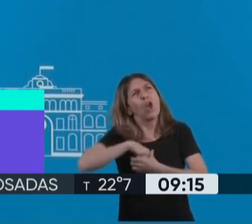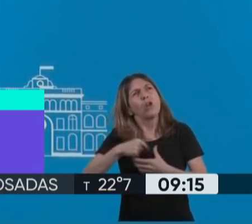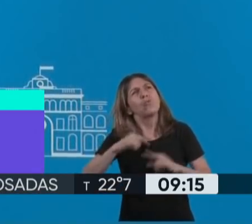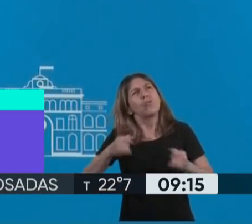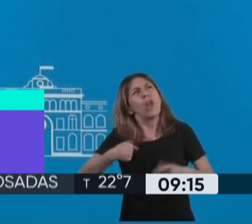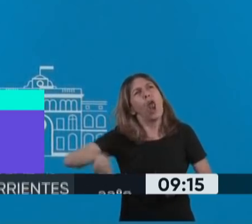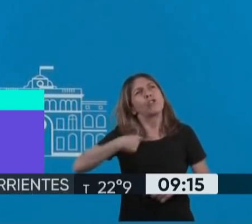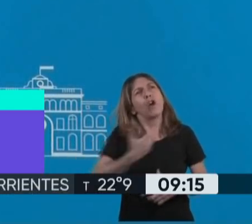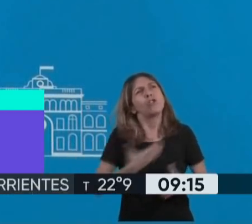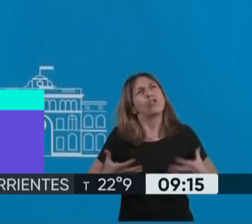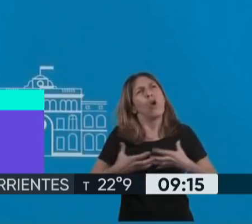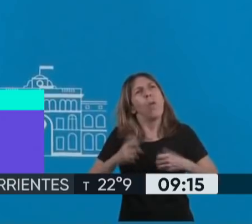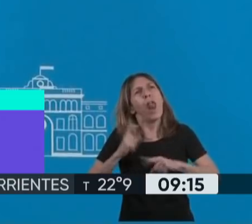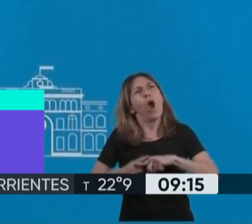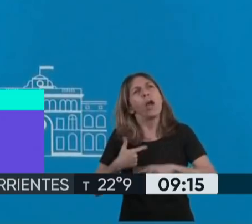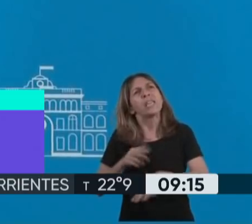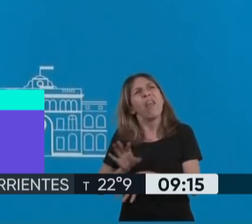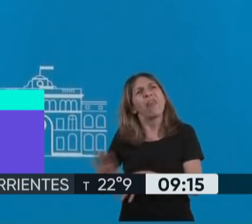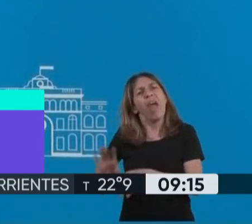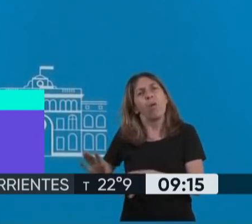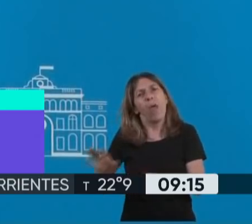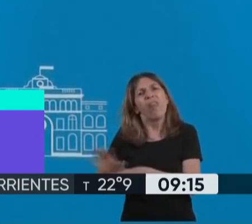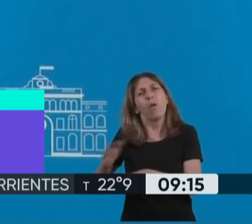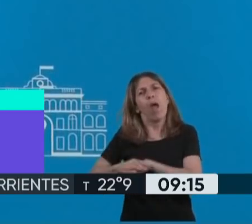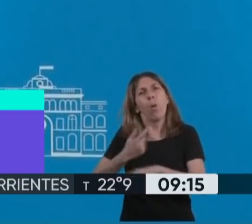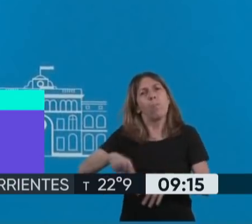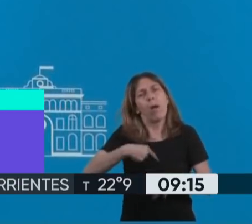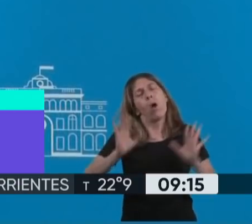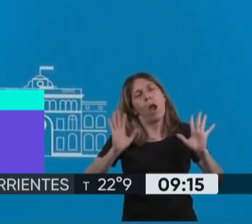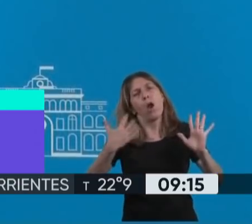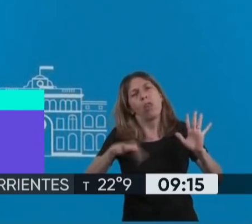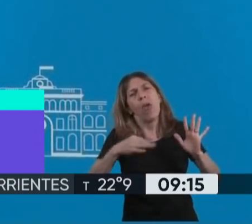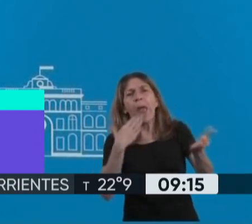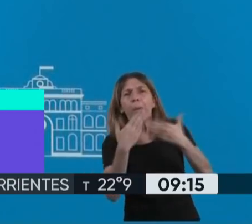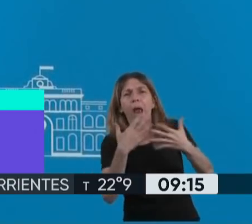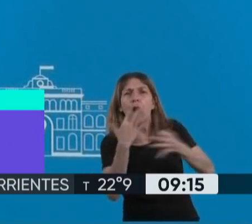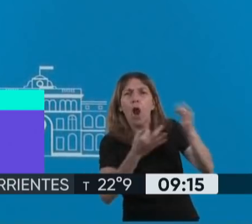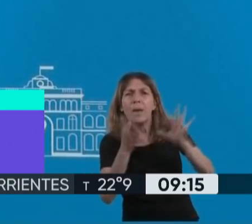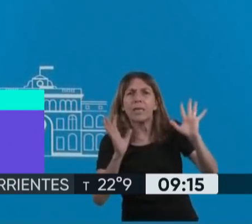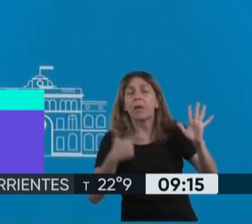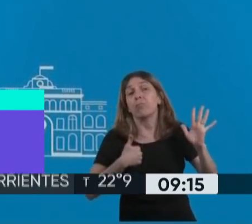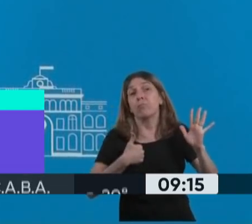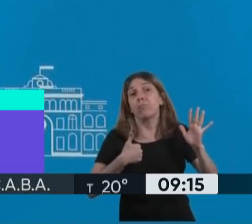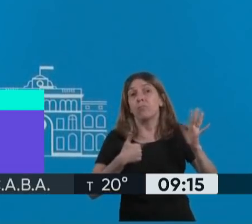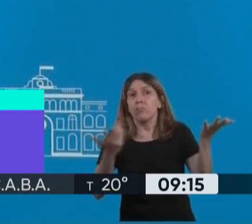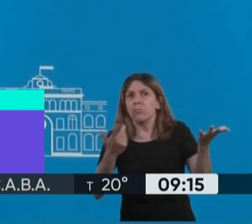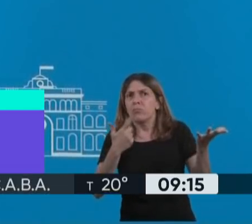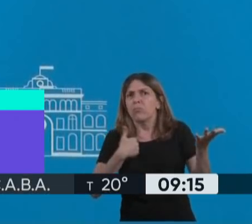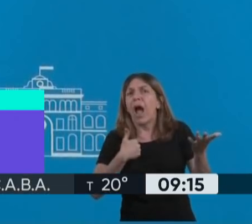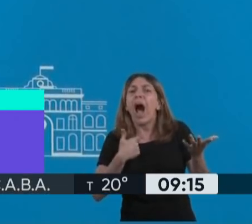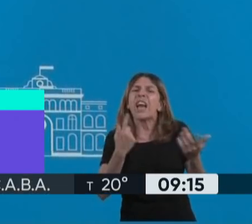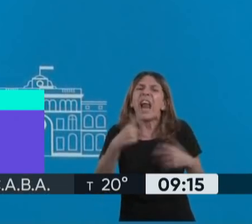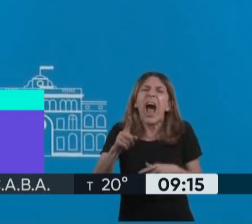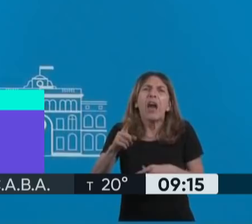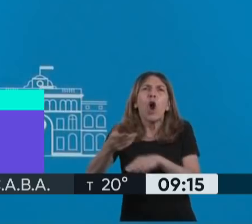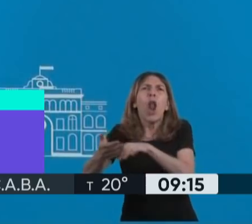deuda que nosotros estamos hoy intentando solucionar y que entonces por lo menos hay que prestarse a una conversación. No nos llama la atención que no haya venido Rodríguez Larreta